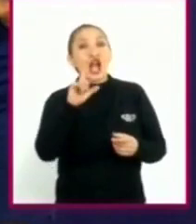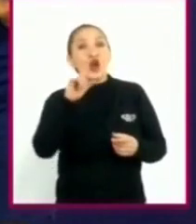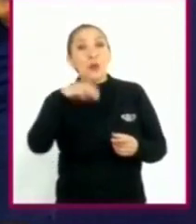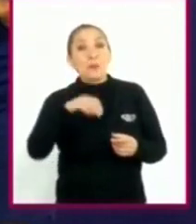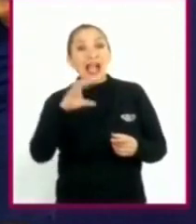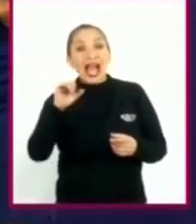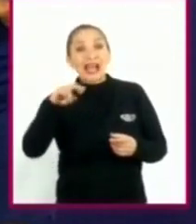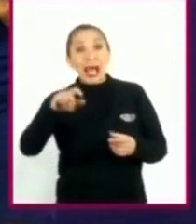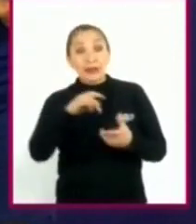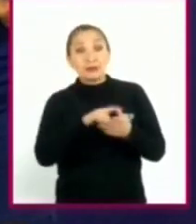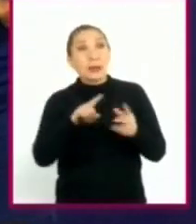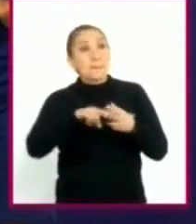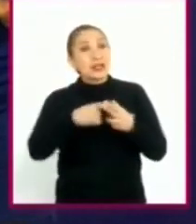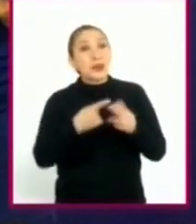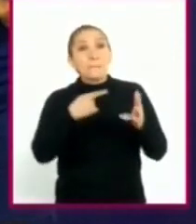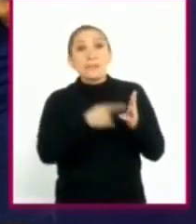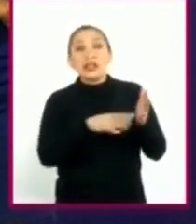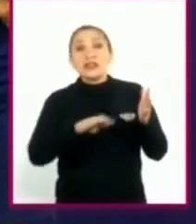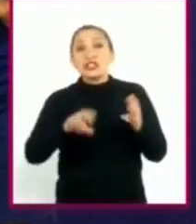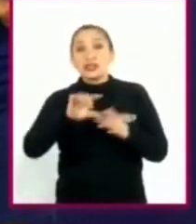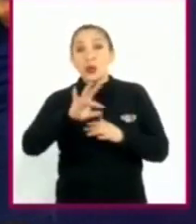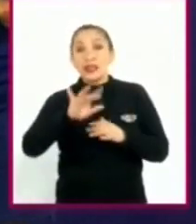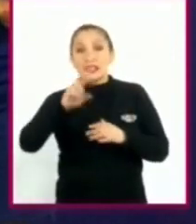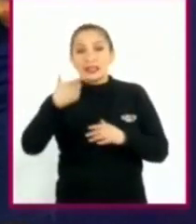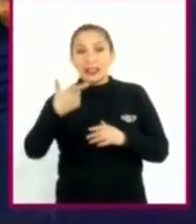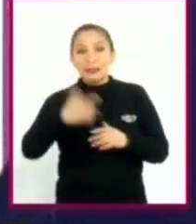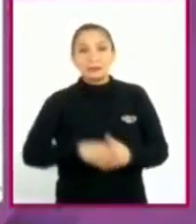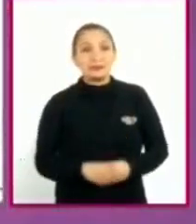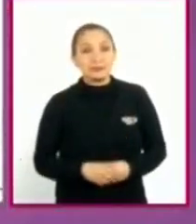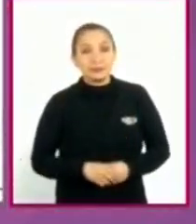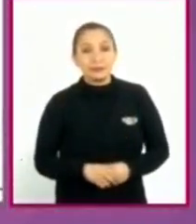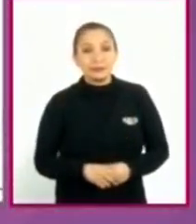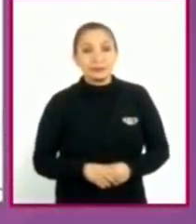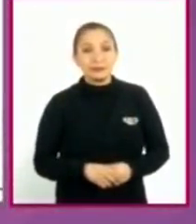fue publicada en 1957?